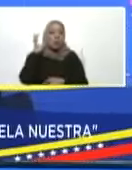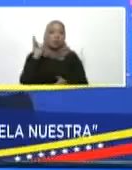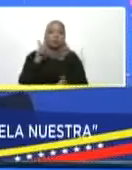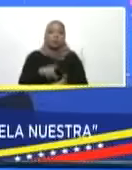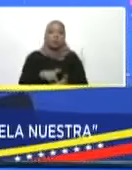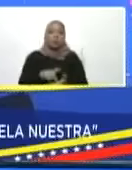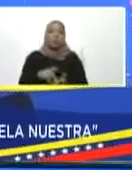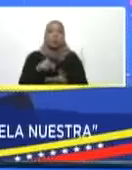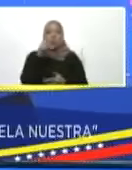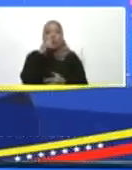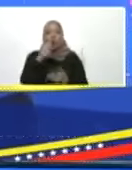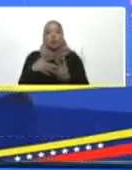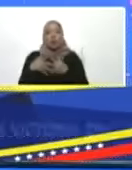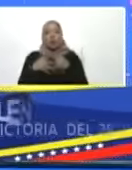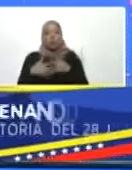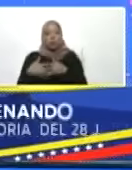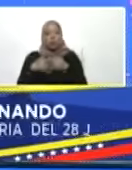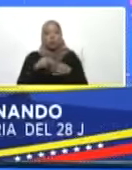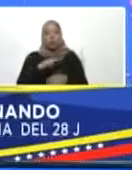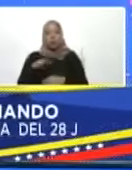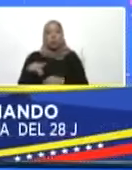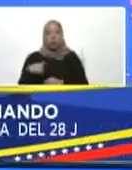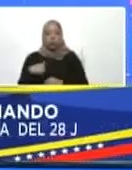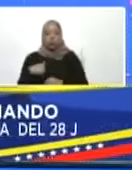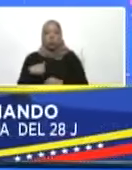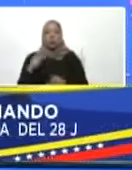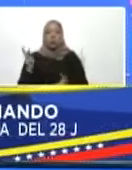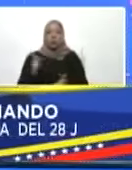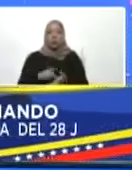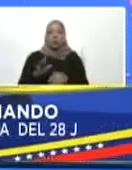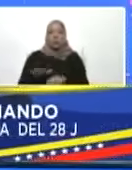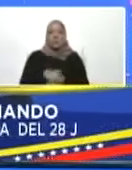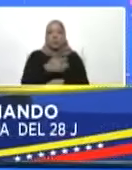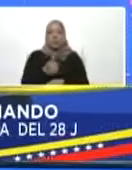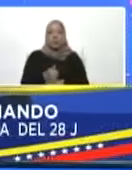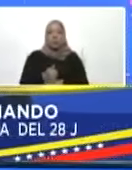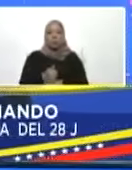por eso desde la estrategia, que nuestra principal